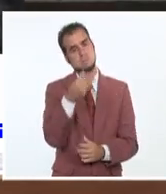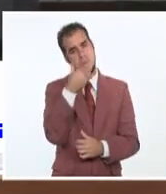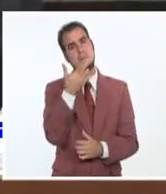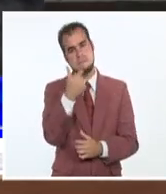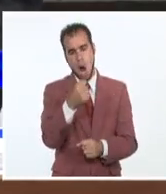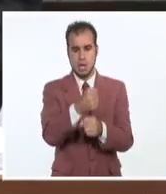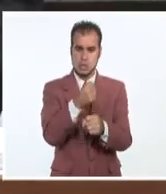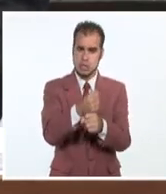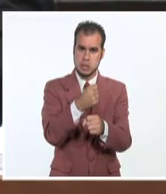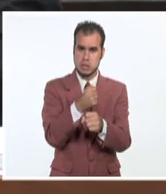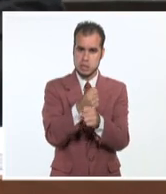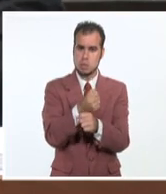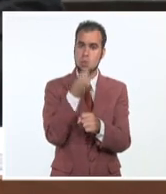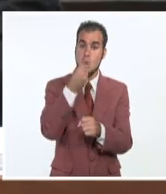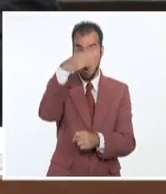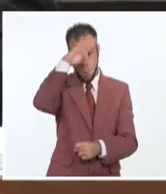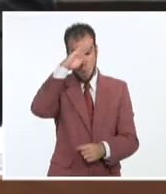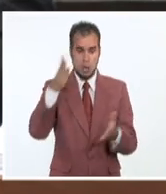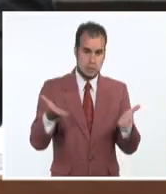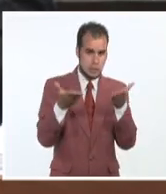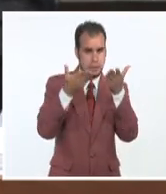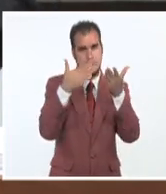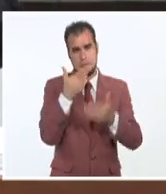capacidades productivas,